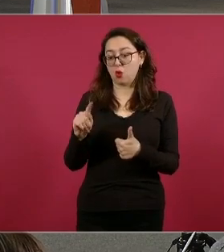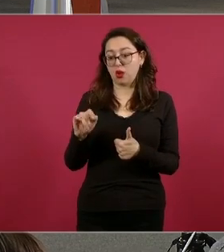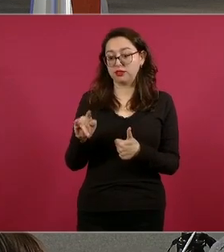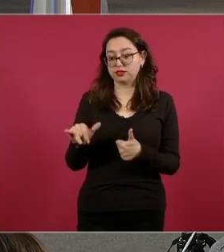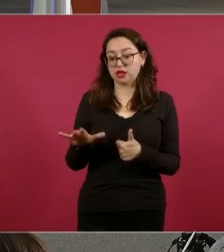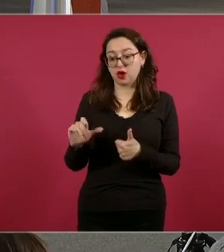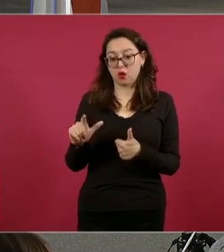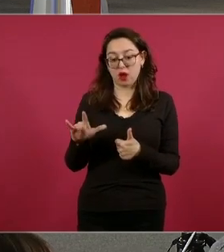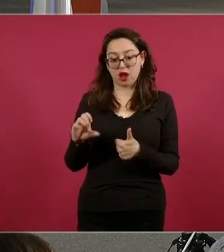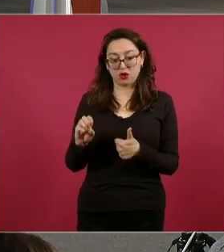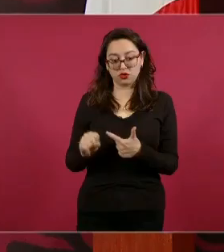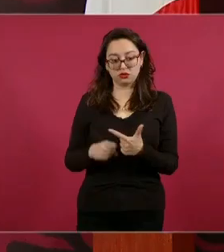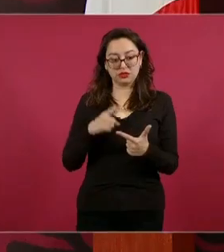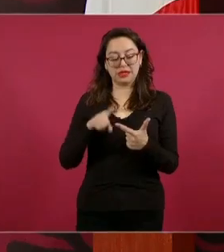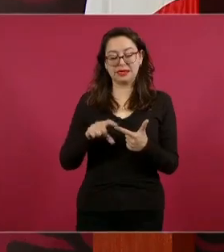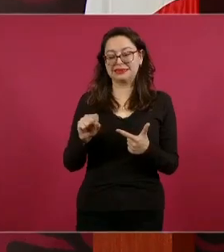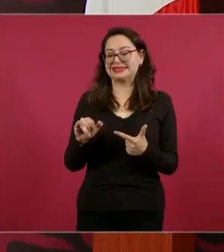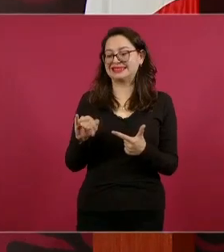Ceiba Playa,